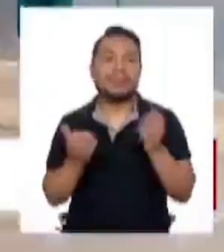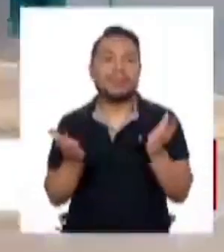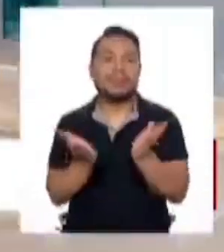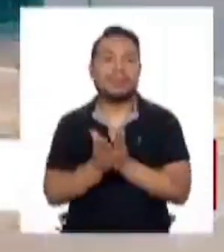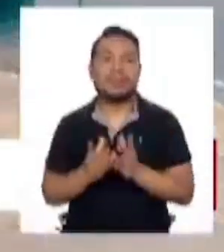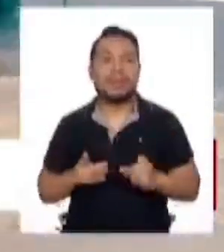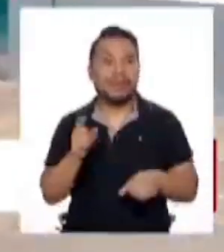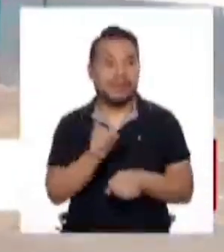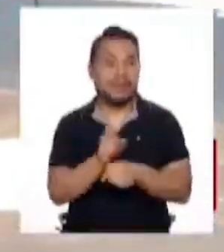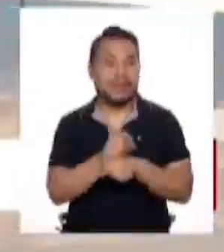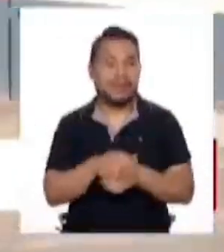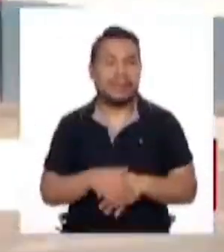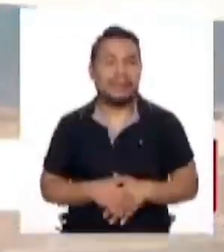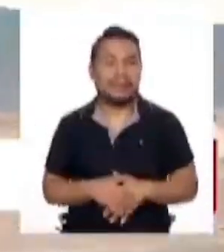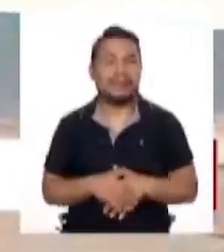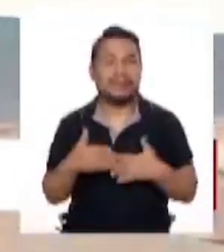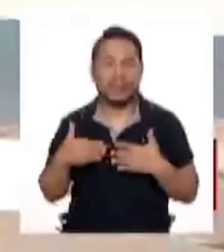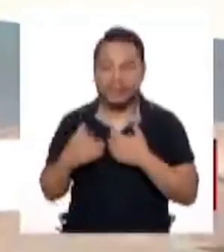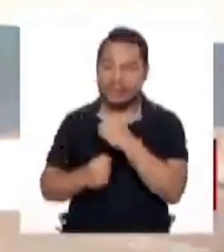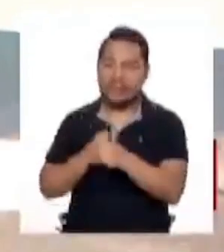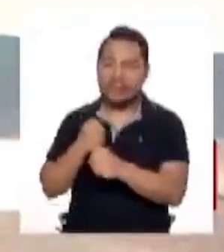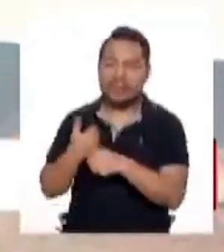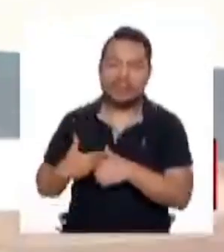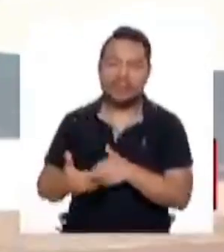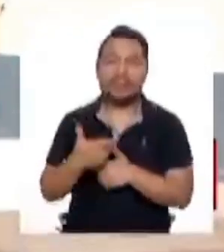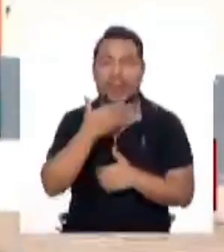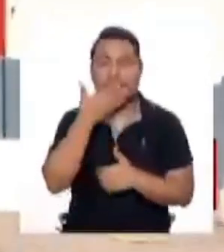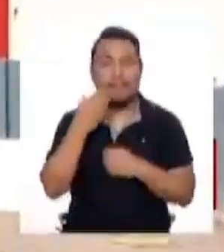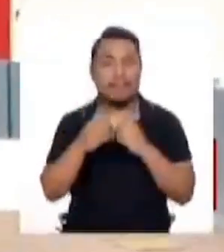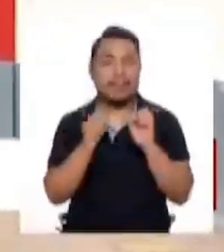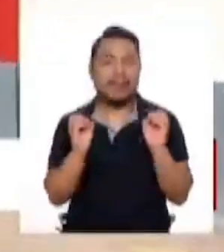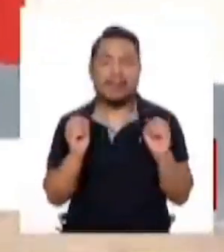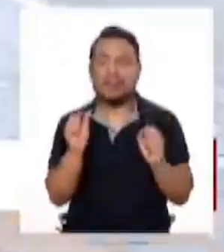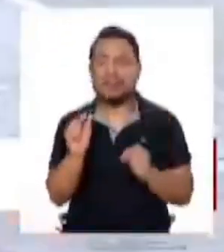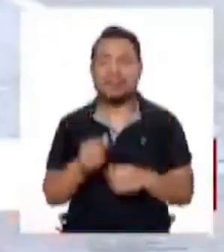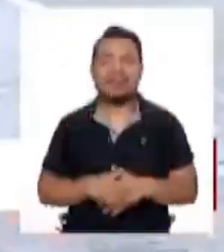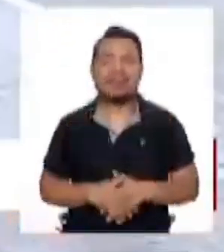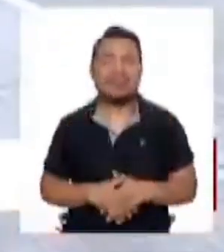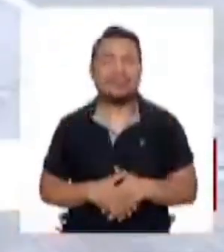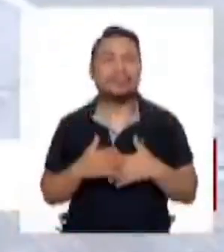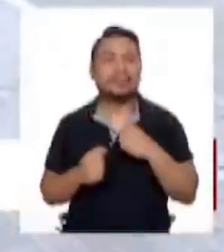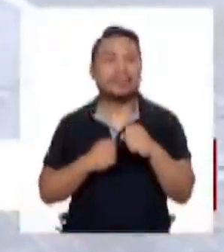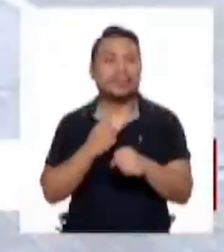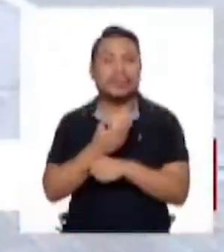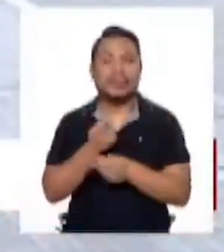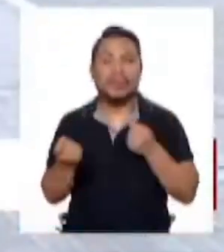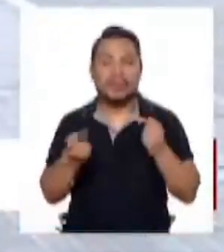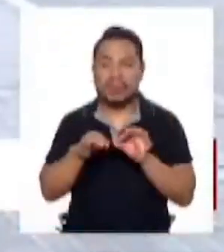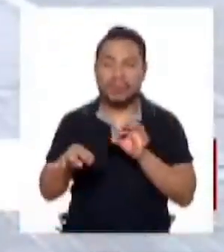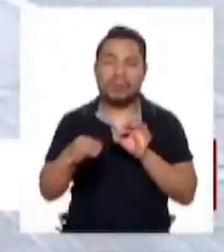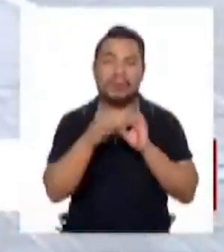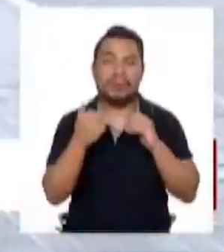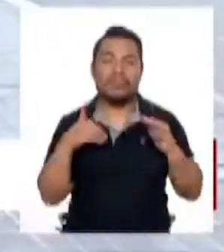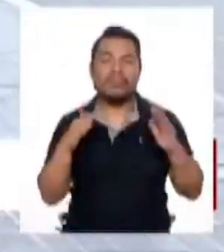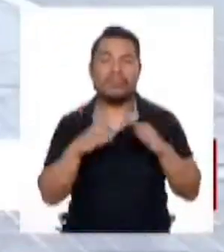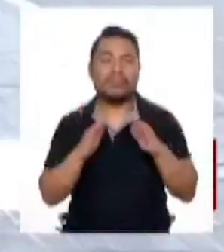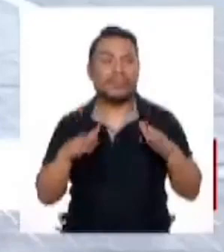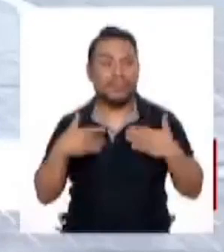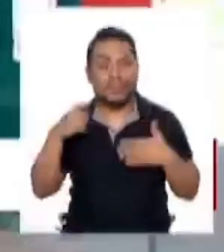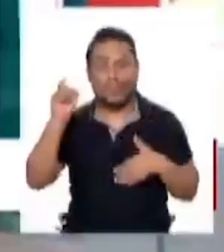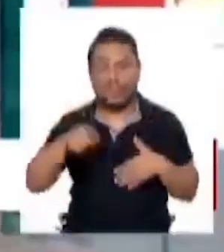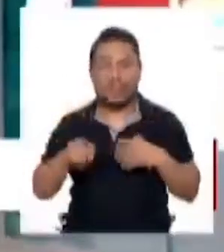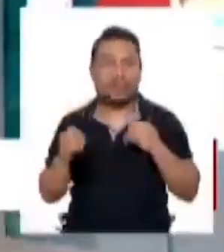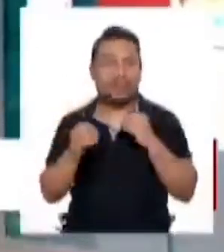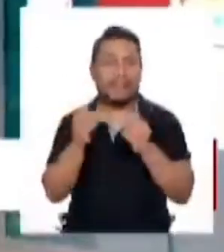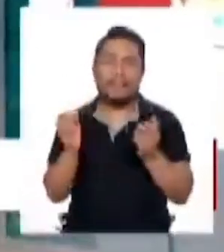nuestra educación. Han pasado los años y no hemos mejorado mucho. Hay nuevos gobiernos regionales y municipios que pueden y deben hacer